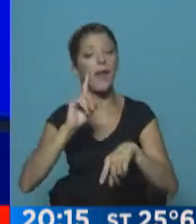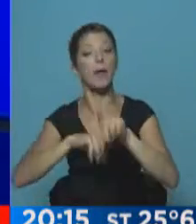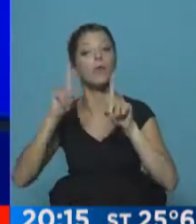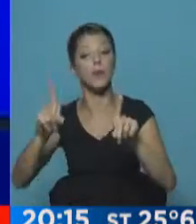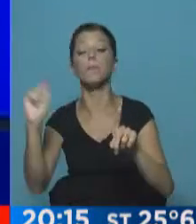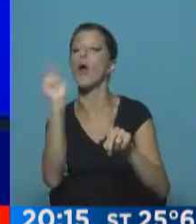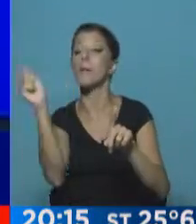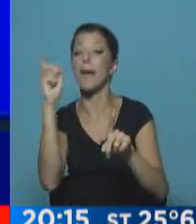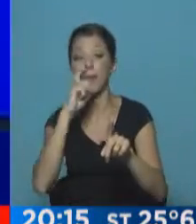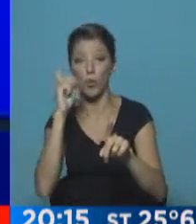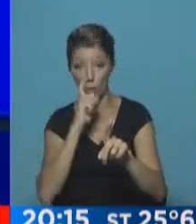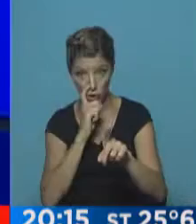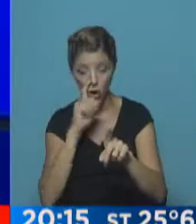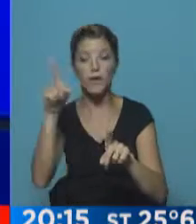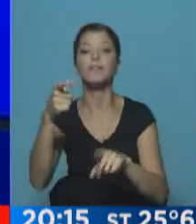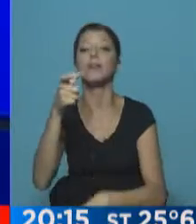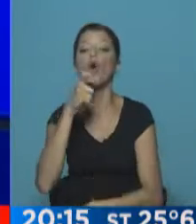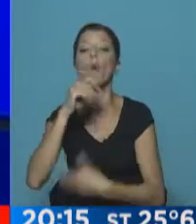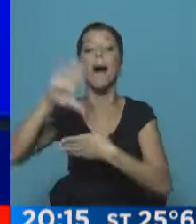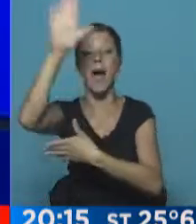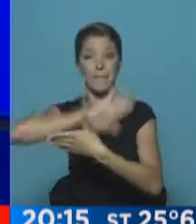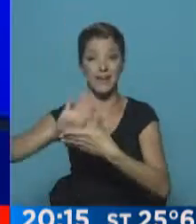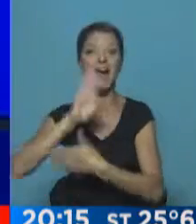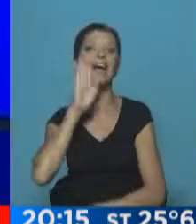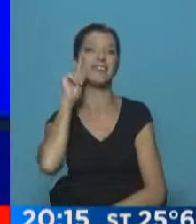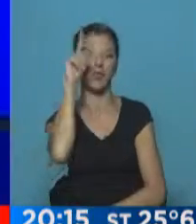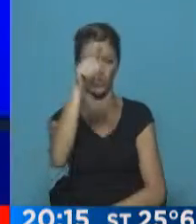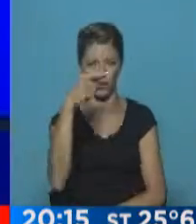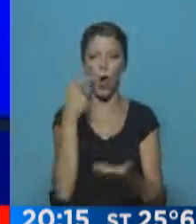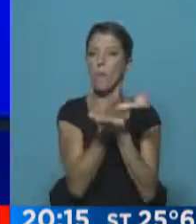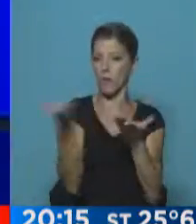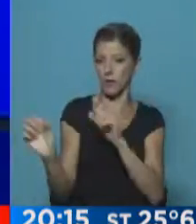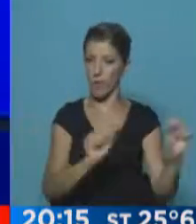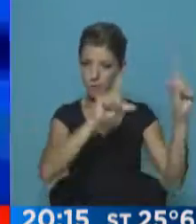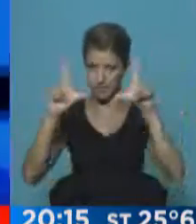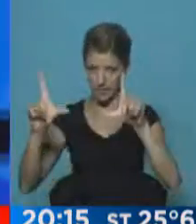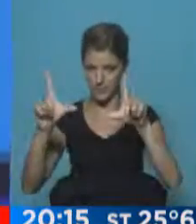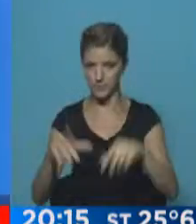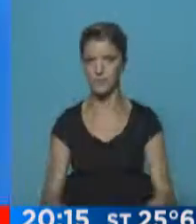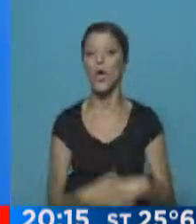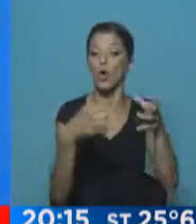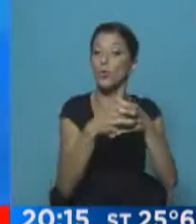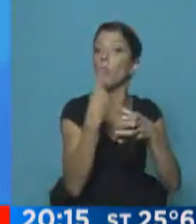Copa América del Centenario, que se disputará en los Estados Unidos. Compartimos la placa con la zona 1.